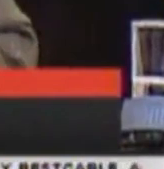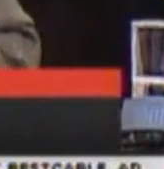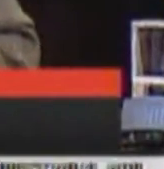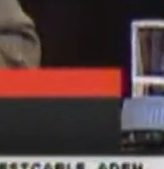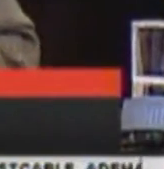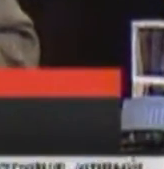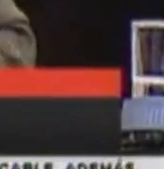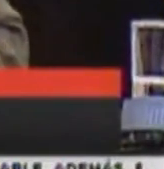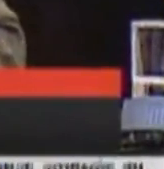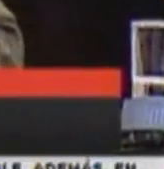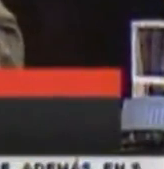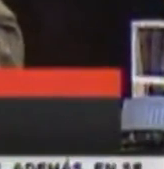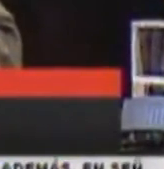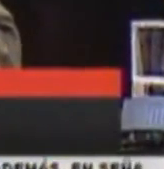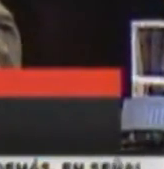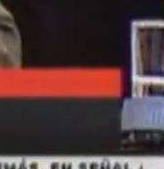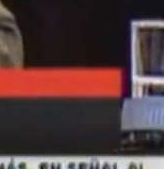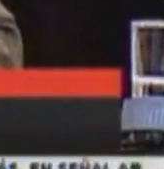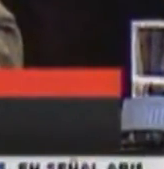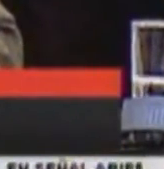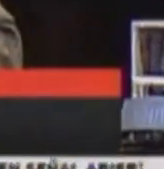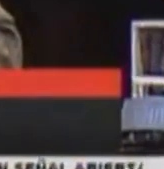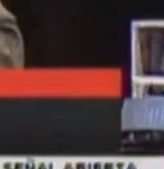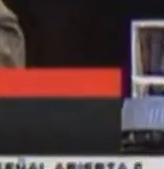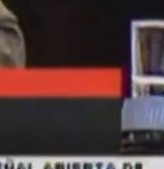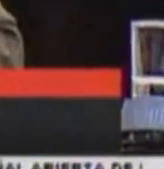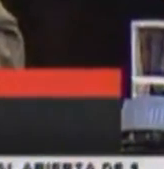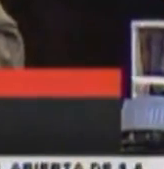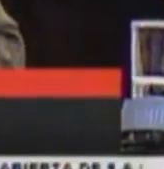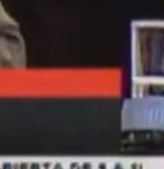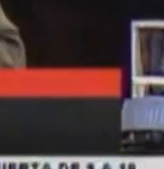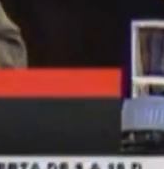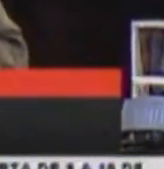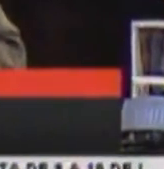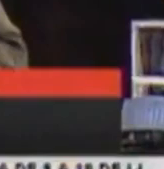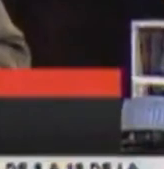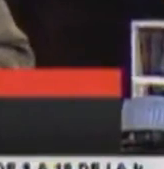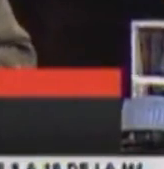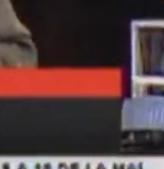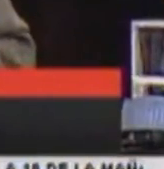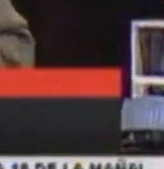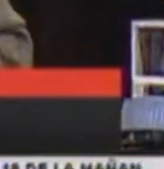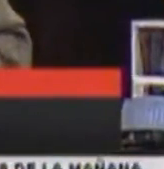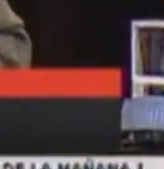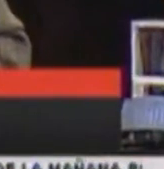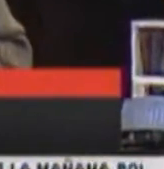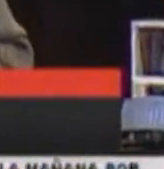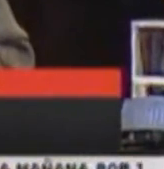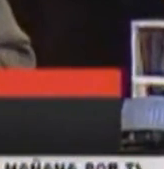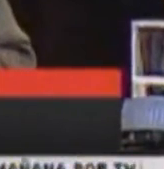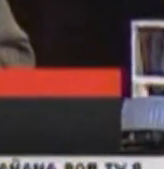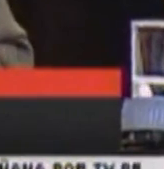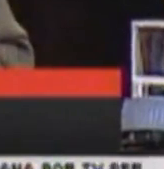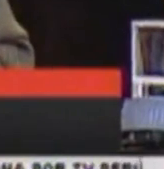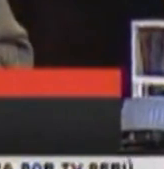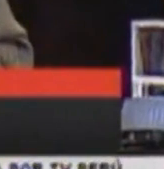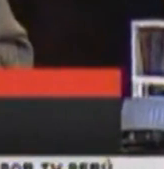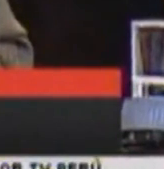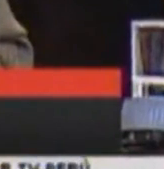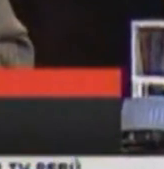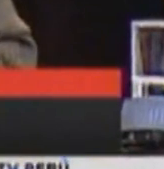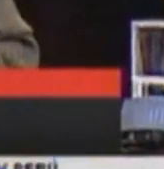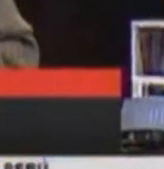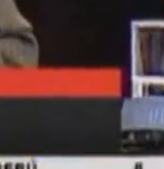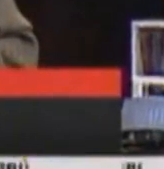de corrupción espantoso porque no hay control. Entonces, preocuparnos tanto del grande como del chiquito, de los chiquitos porque es en